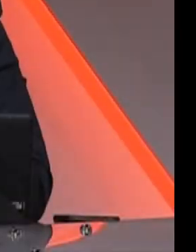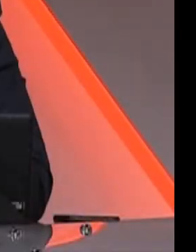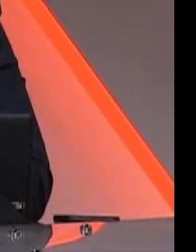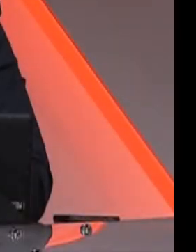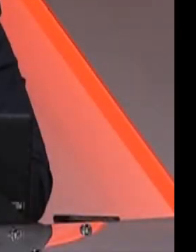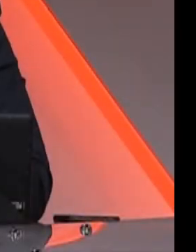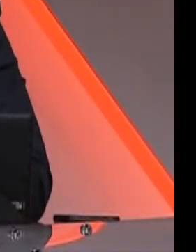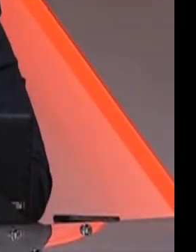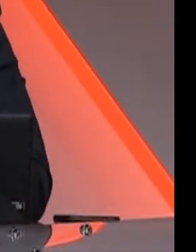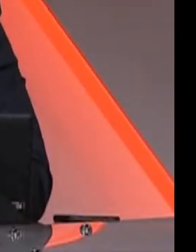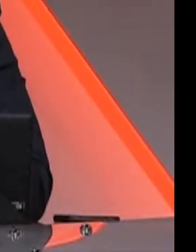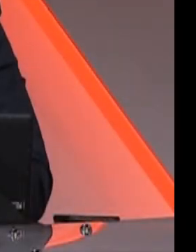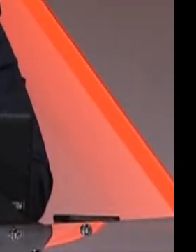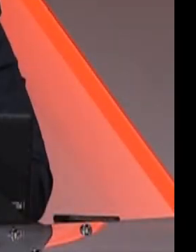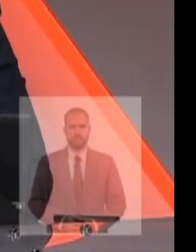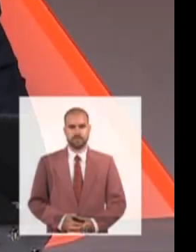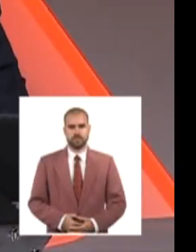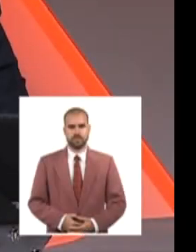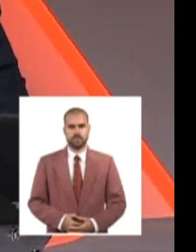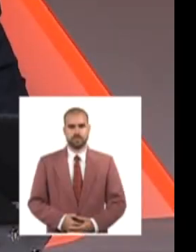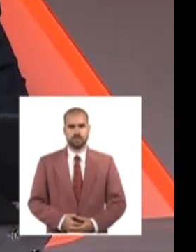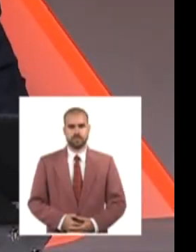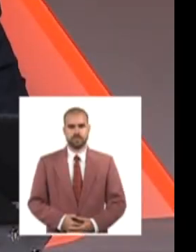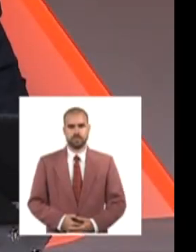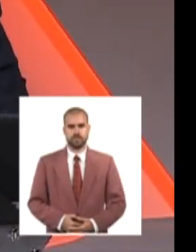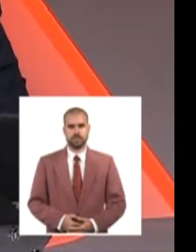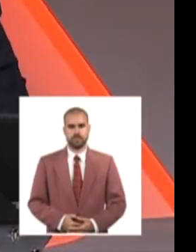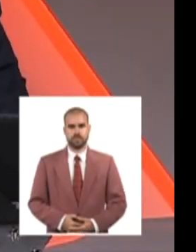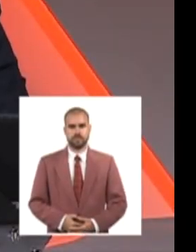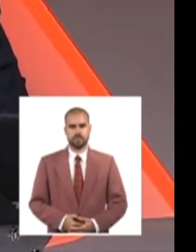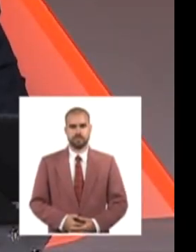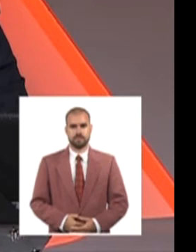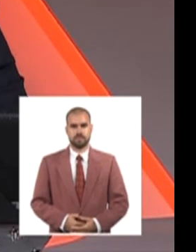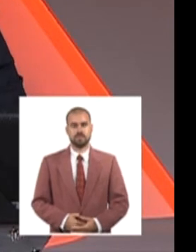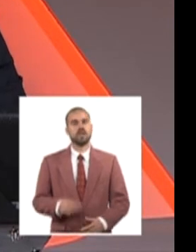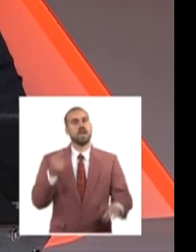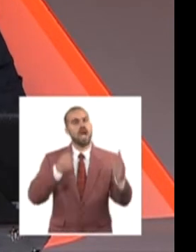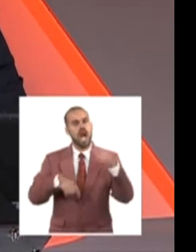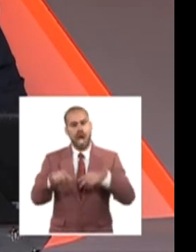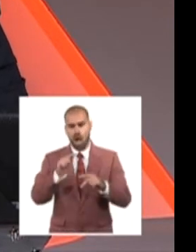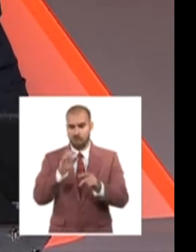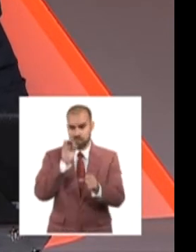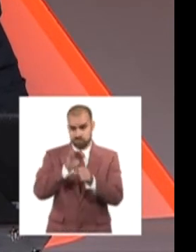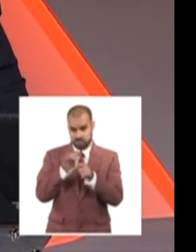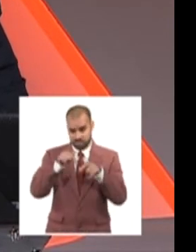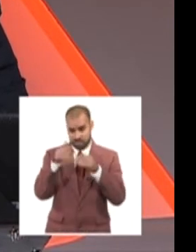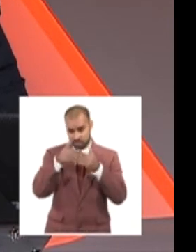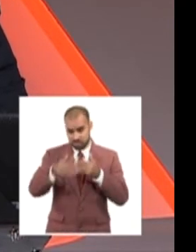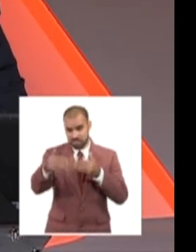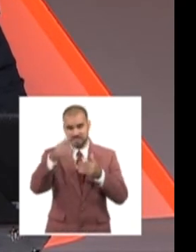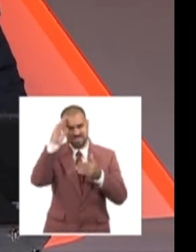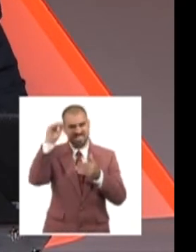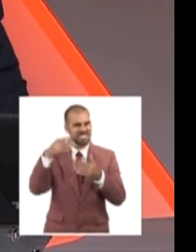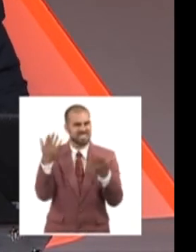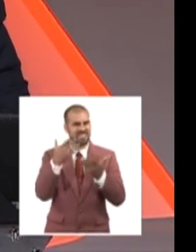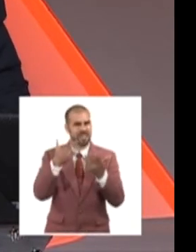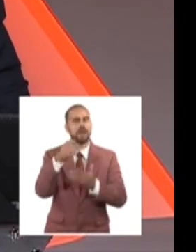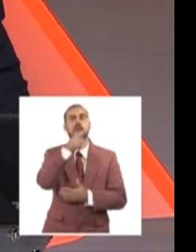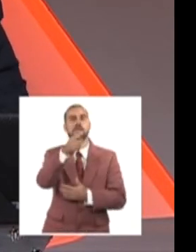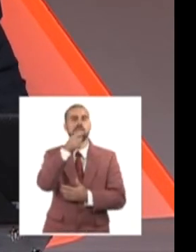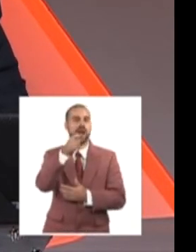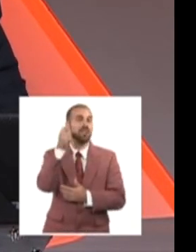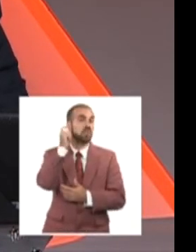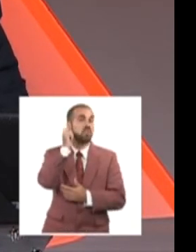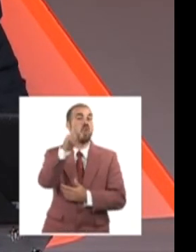bueno en esta segunda parte de la mesa redonda estamos de estreno adriana robreño periodista de prensa latina analista de temas internacionales